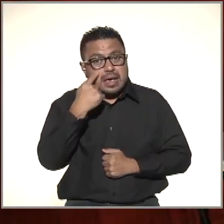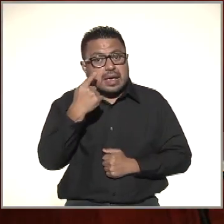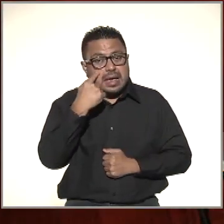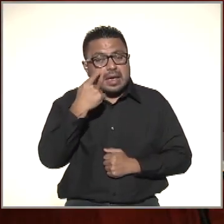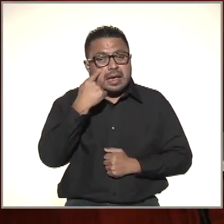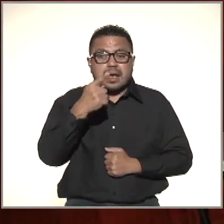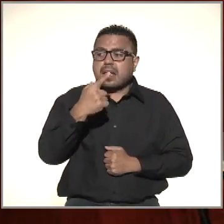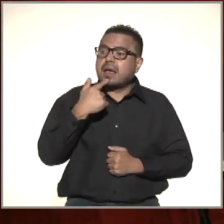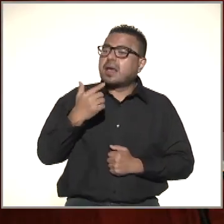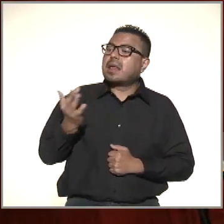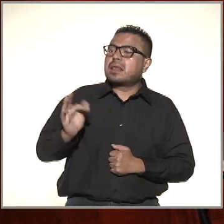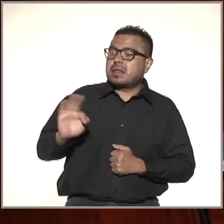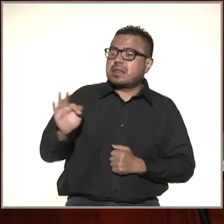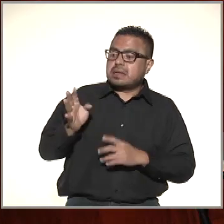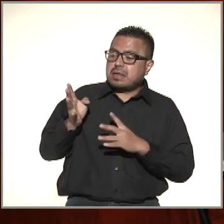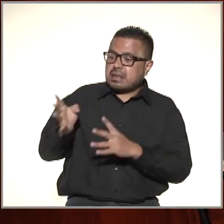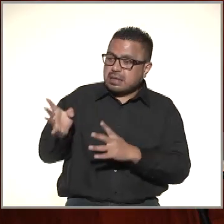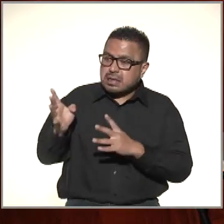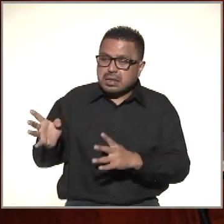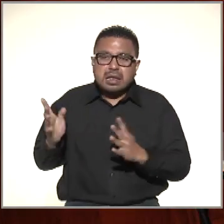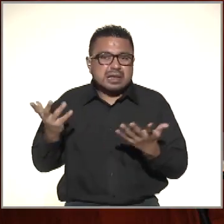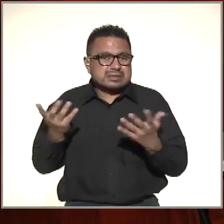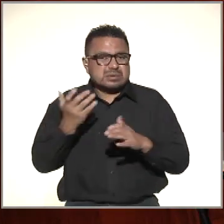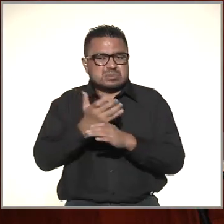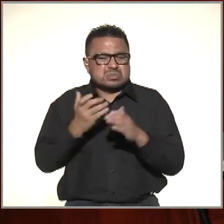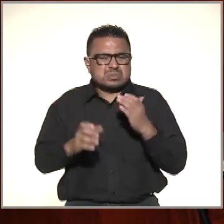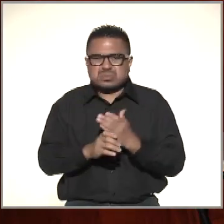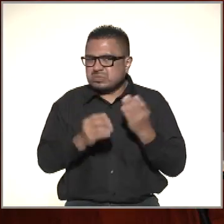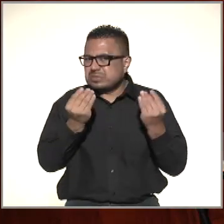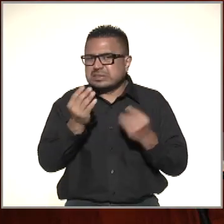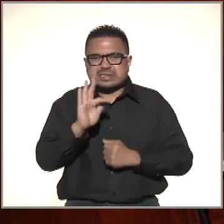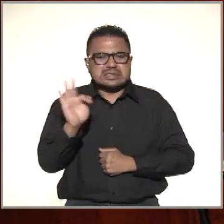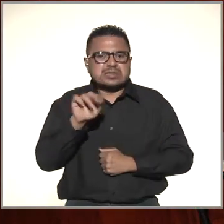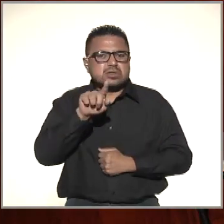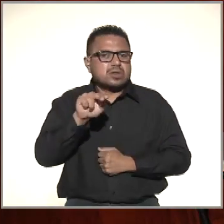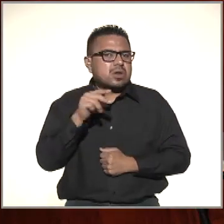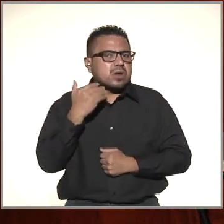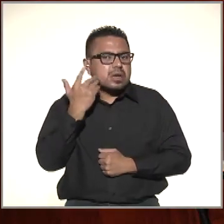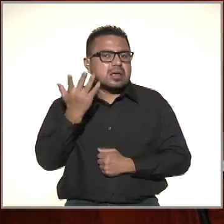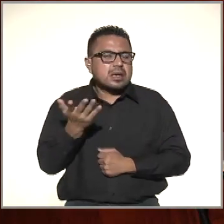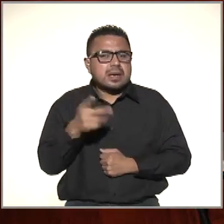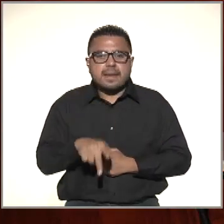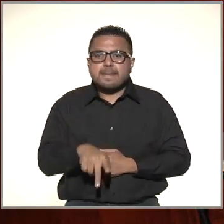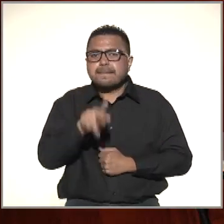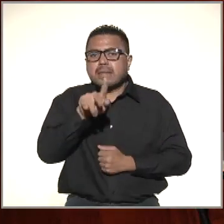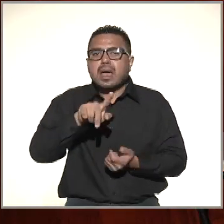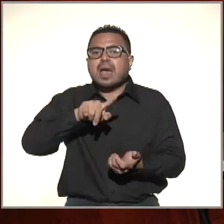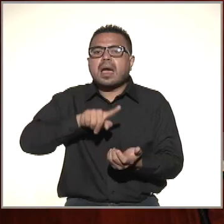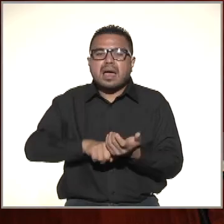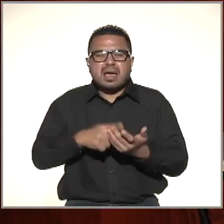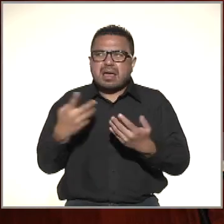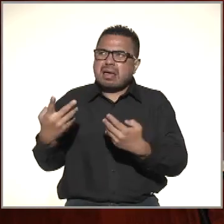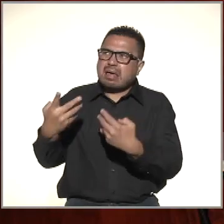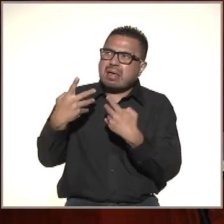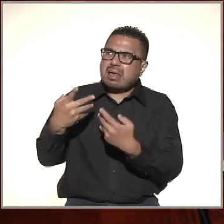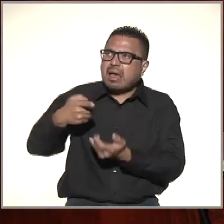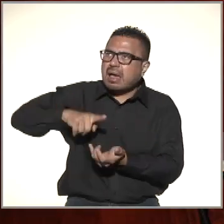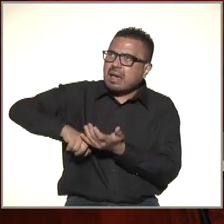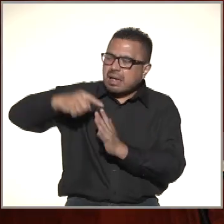estás amenazando, estás regañando, estás haciendo muchas cosas que tal vez no quieres, pero traes allá una regañona